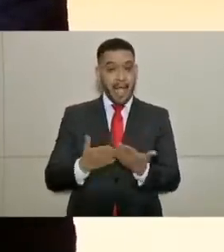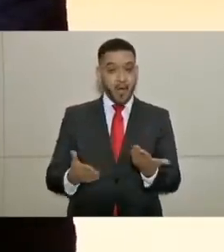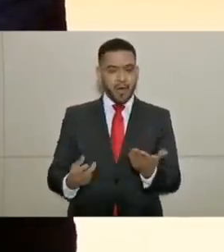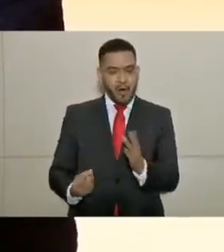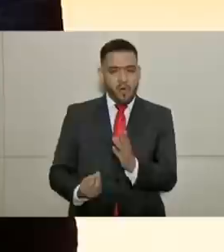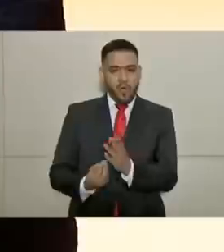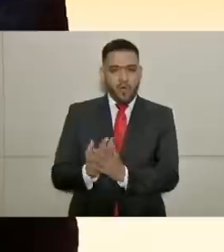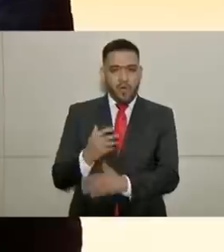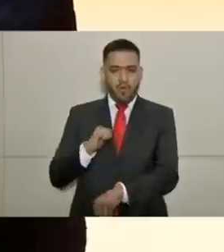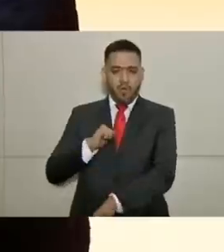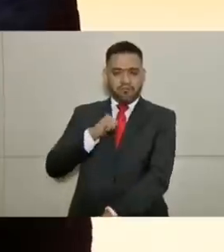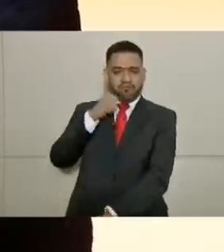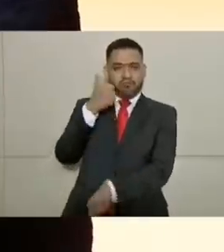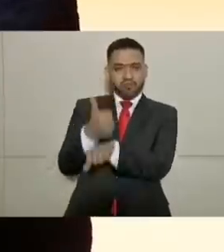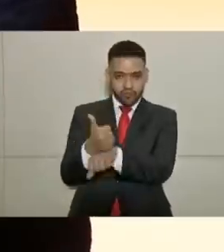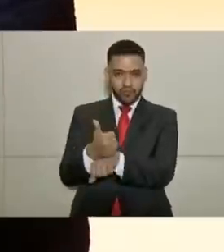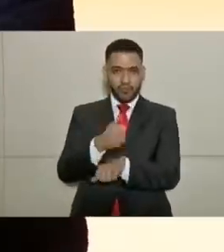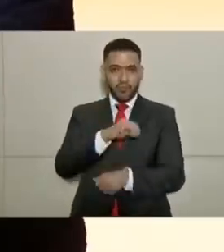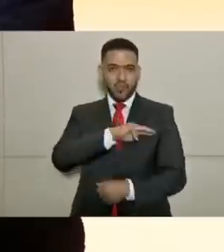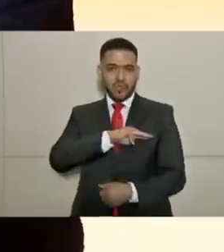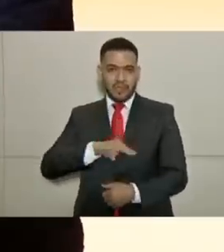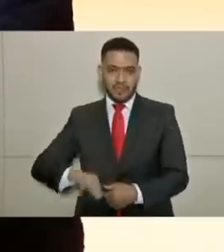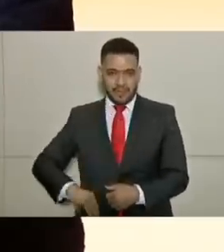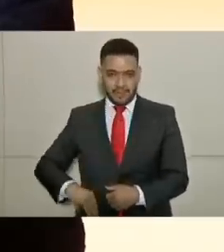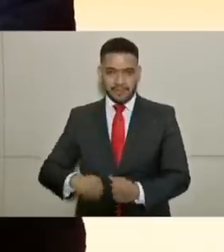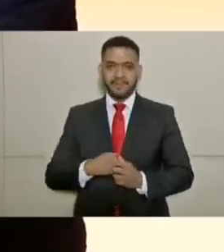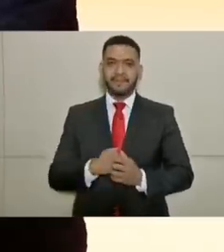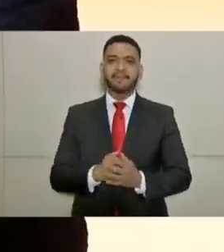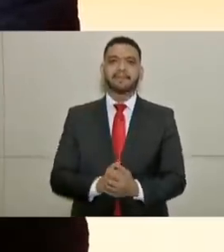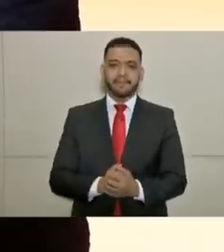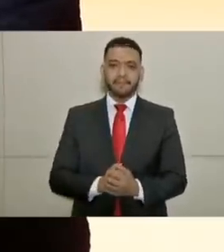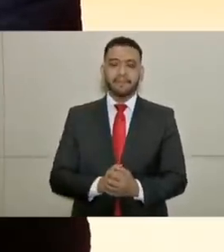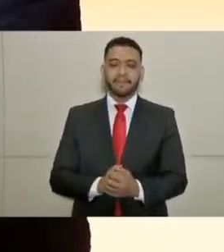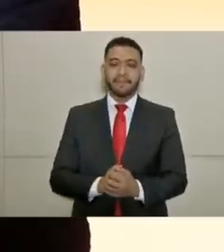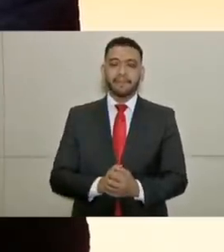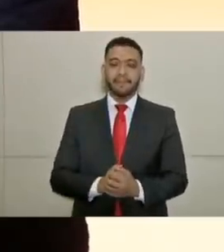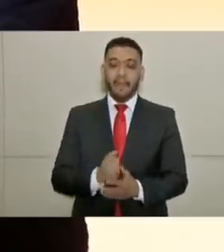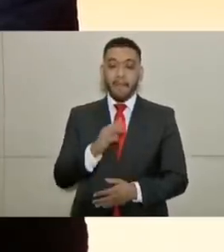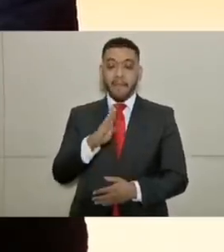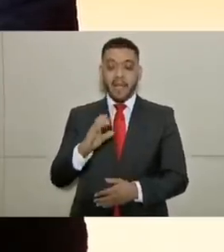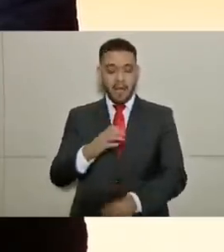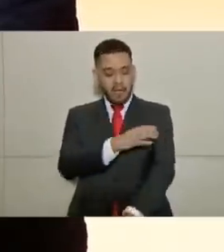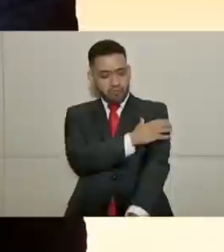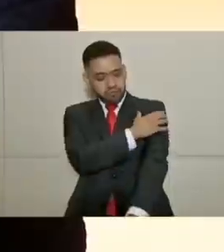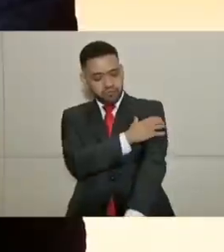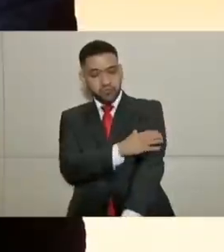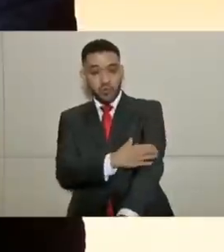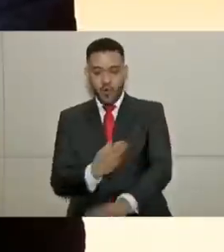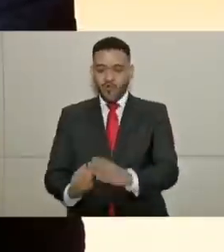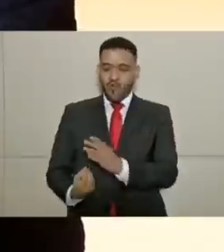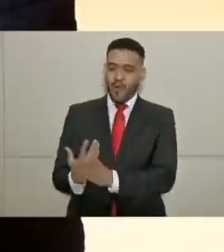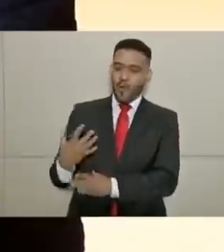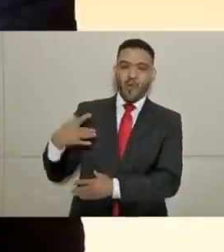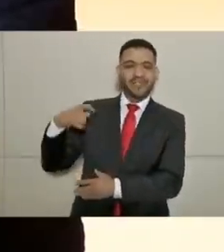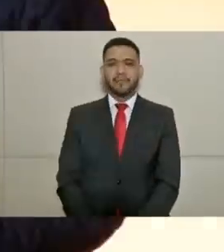constituyera un nuevo municipio de Baja California, San